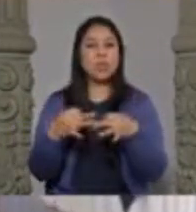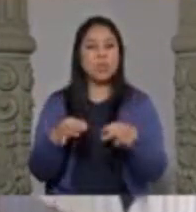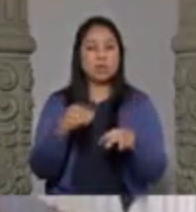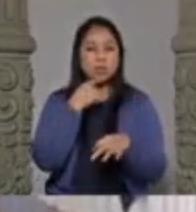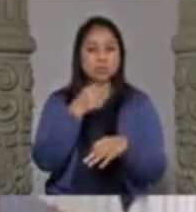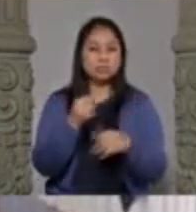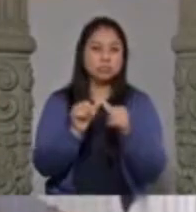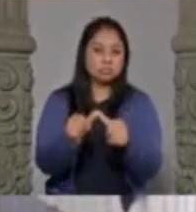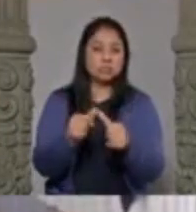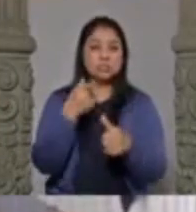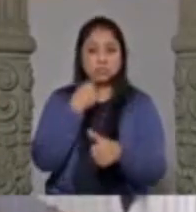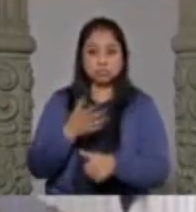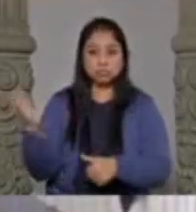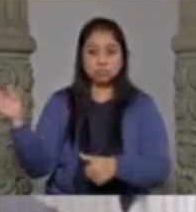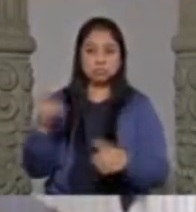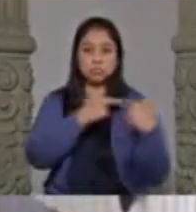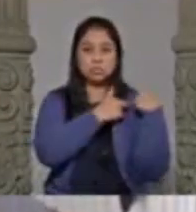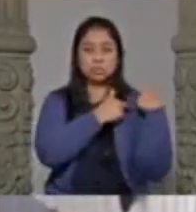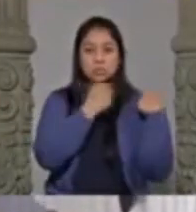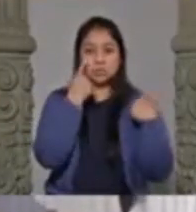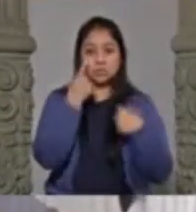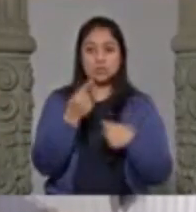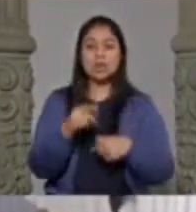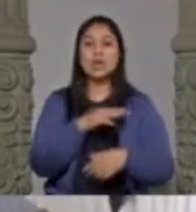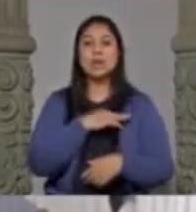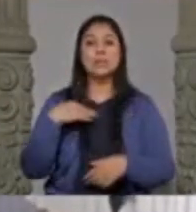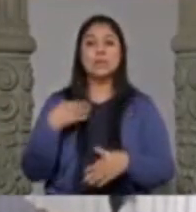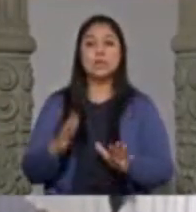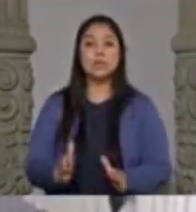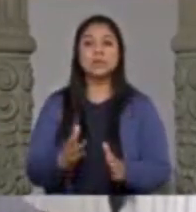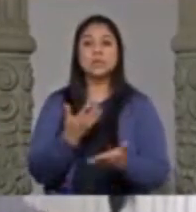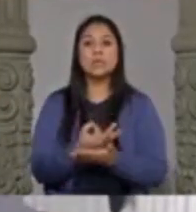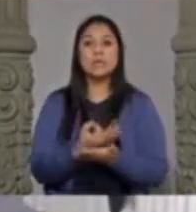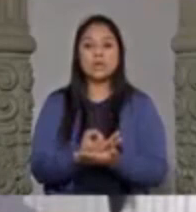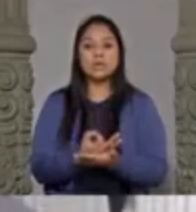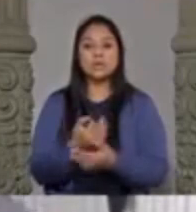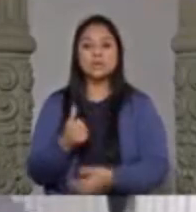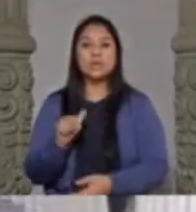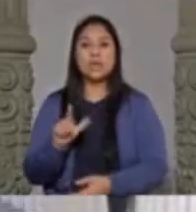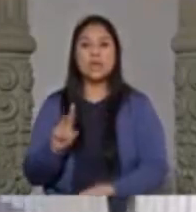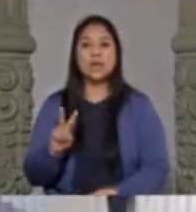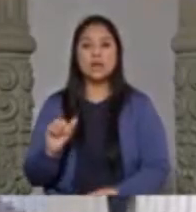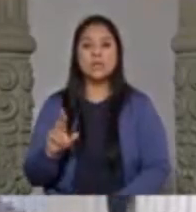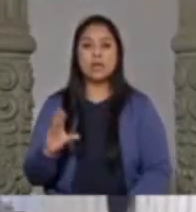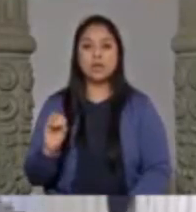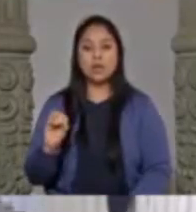continuar. Dejo a cargo de esto al ministro de Finanzas, Álvaro González Richi. Muchas gracias.